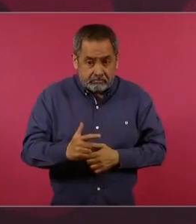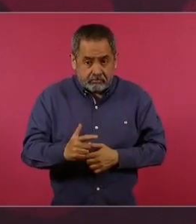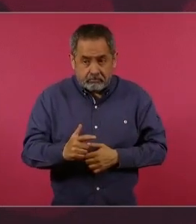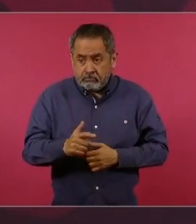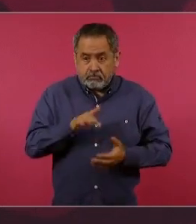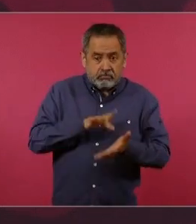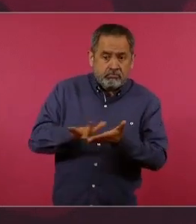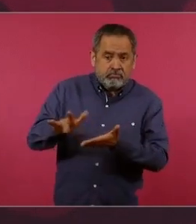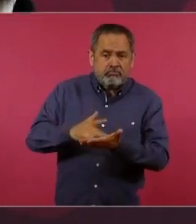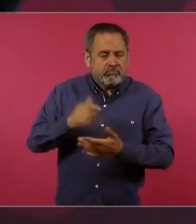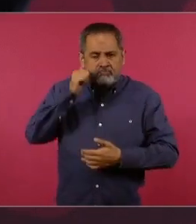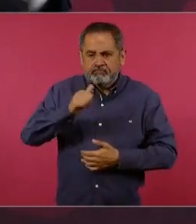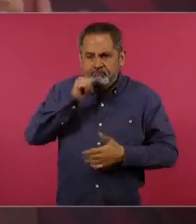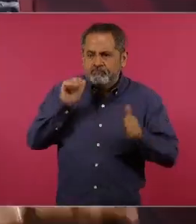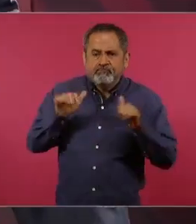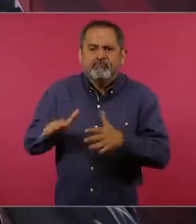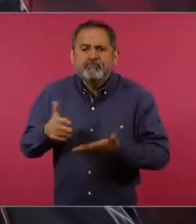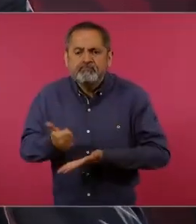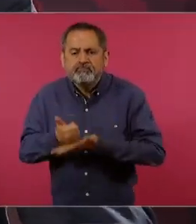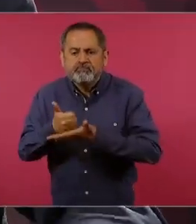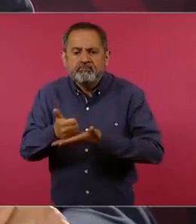de un apoyo, de una ayuda, ahí están